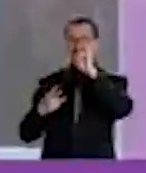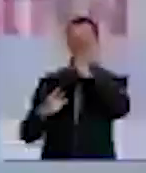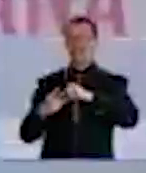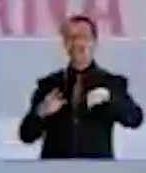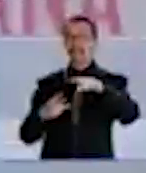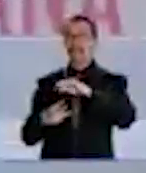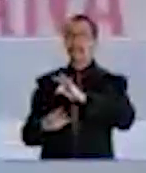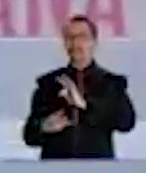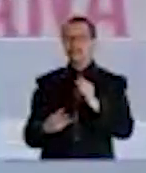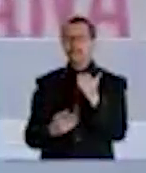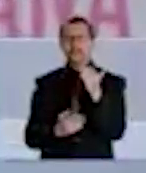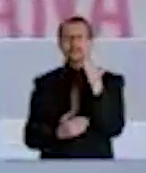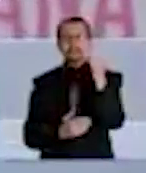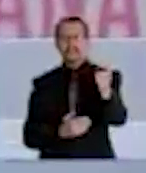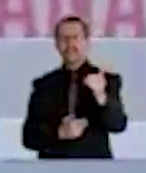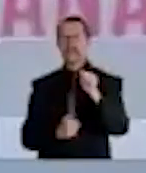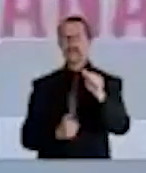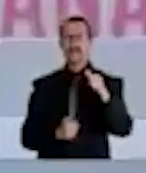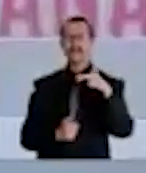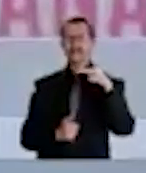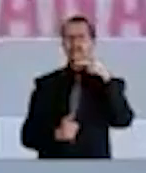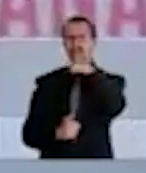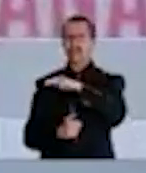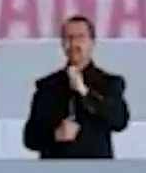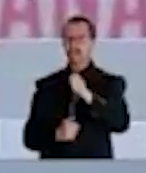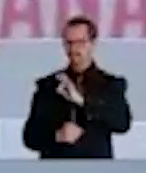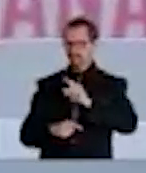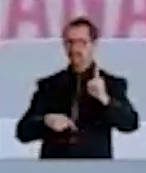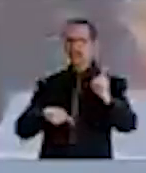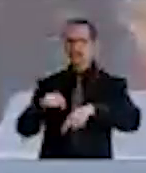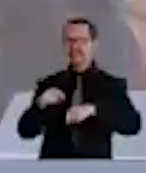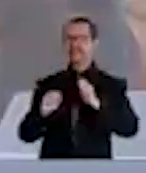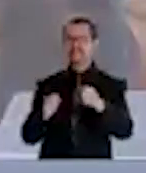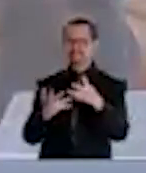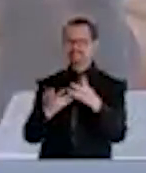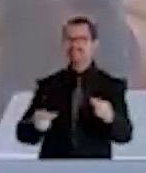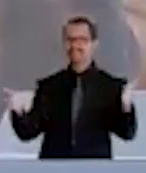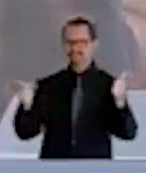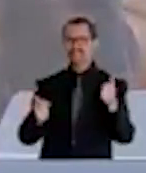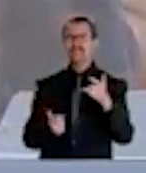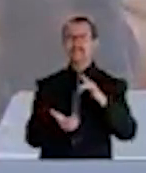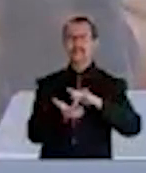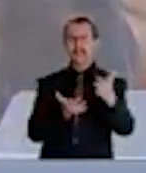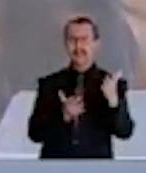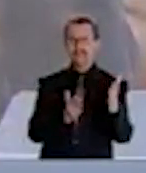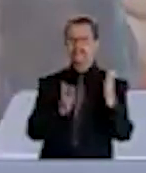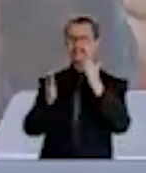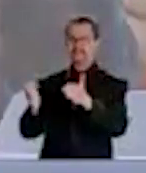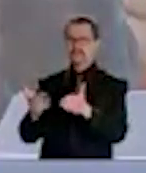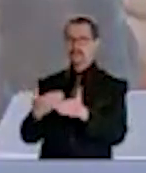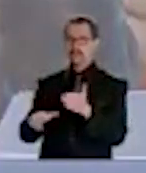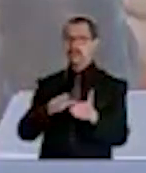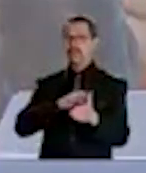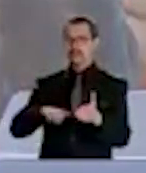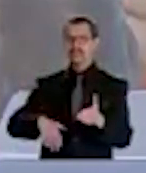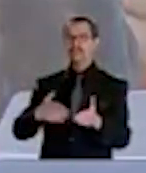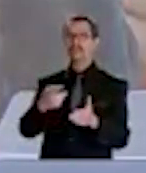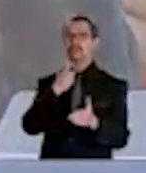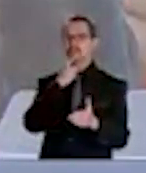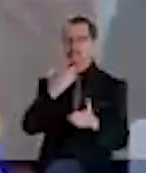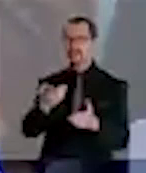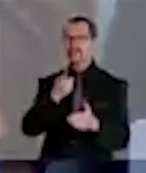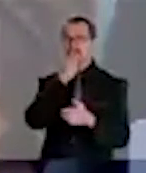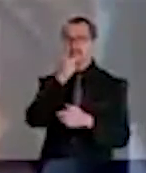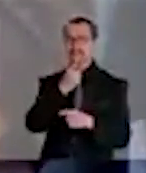rapidito gracias candidatos rodríguez calderón candidato lópez obrador en eeuu hay una tremenda